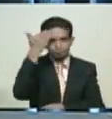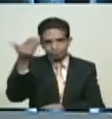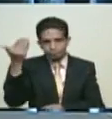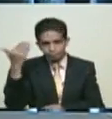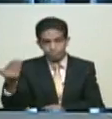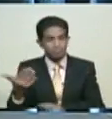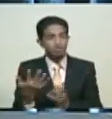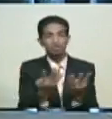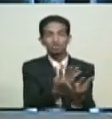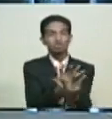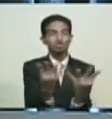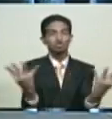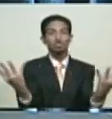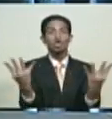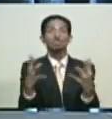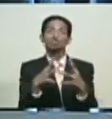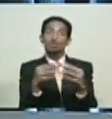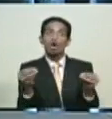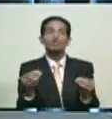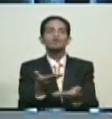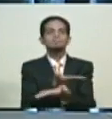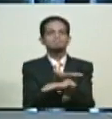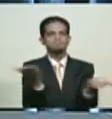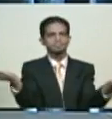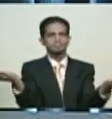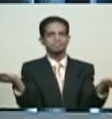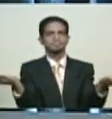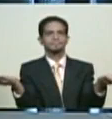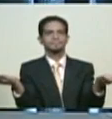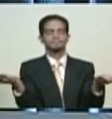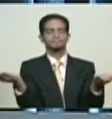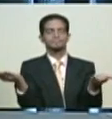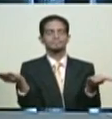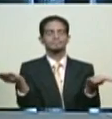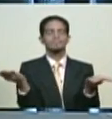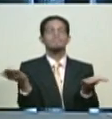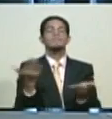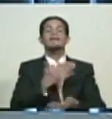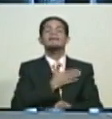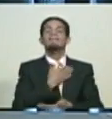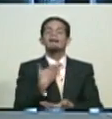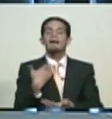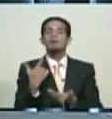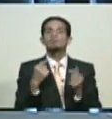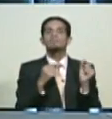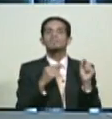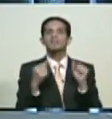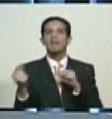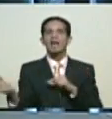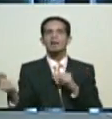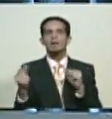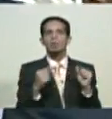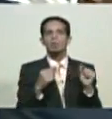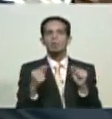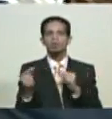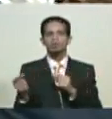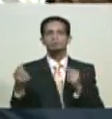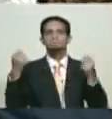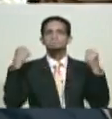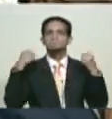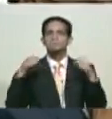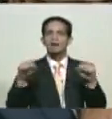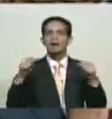y para todos quiero que un diálogo práctico